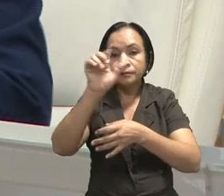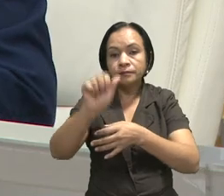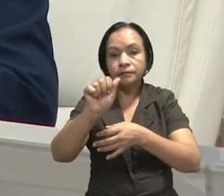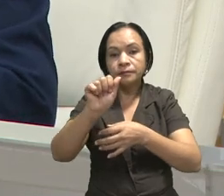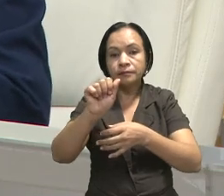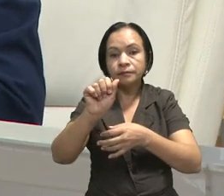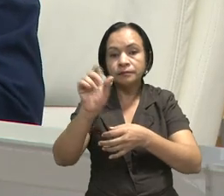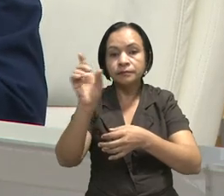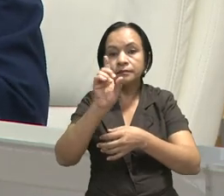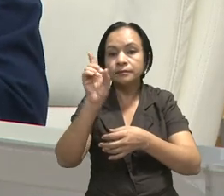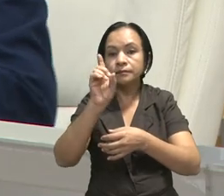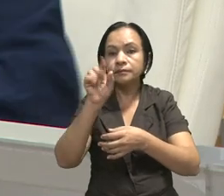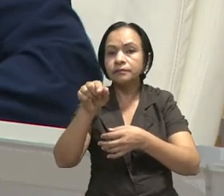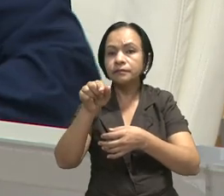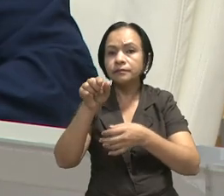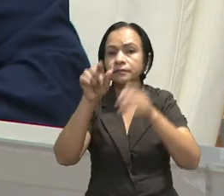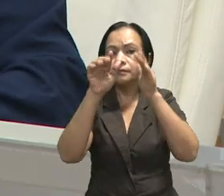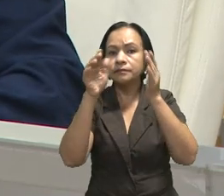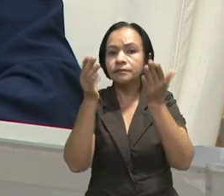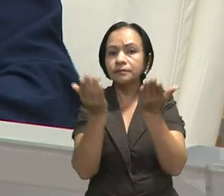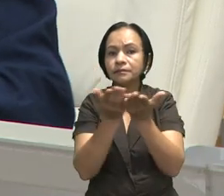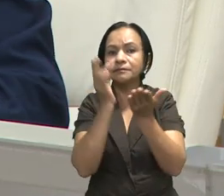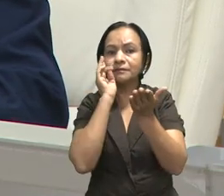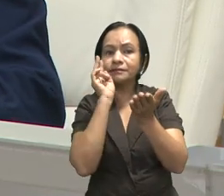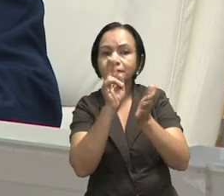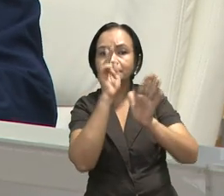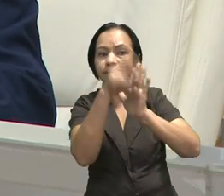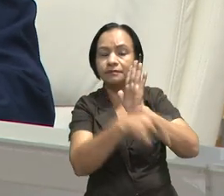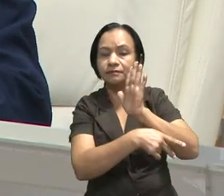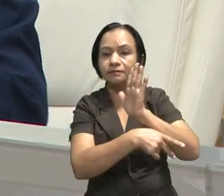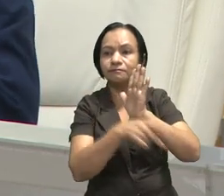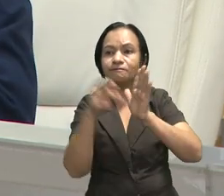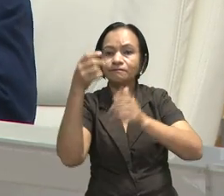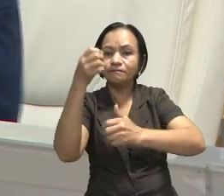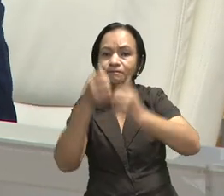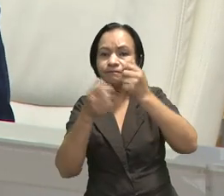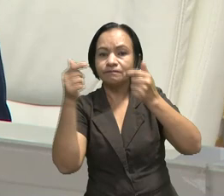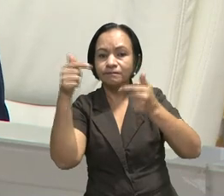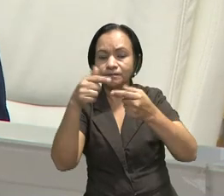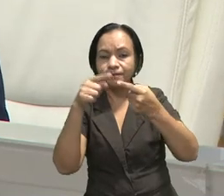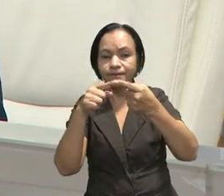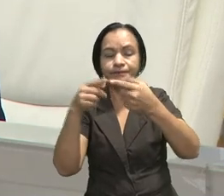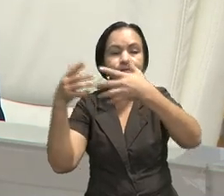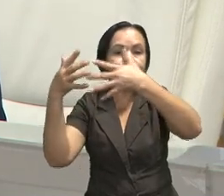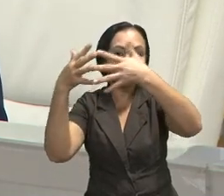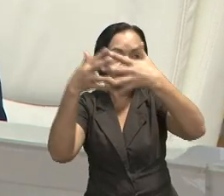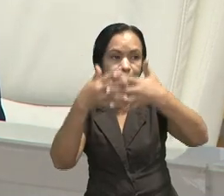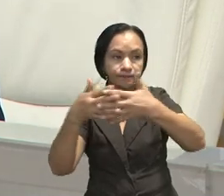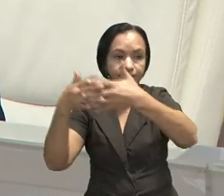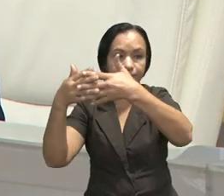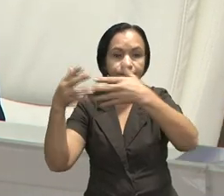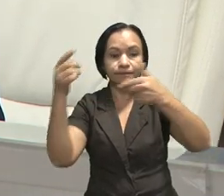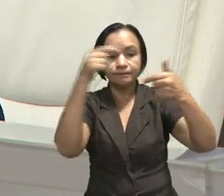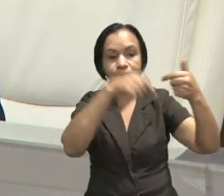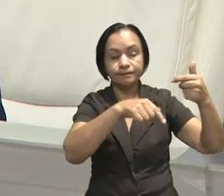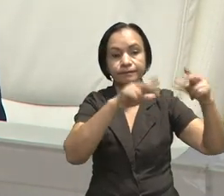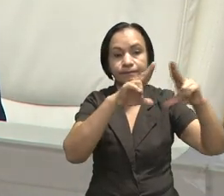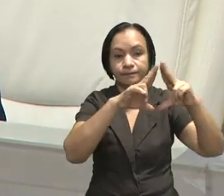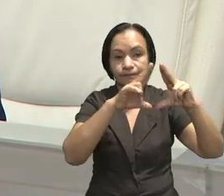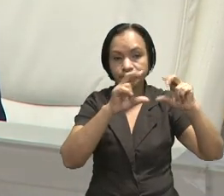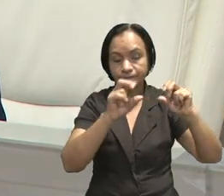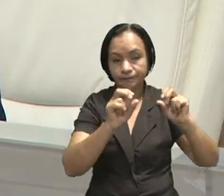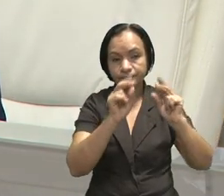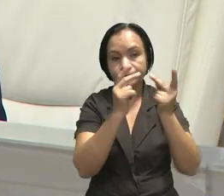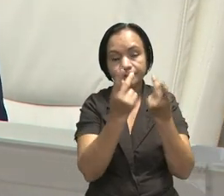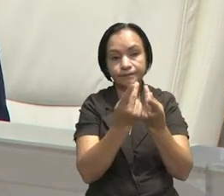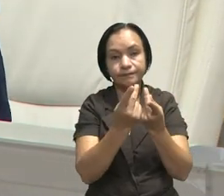donde ante el mundo quedó claro las agresiones del imperialismo norteamericano contra el